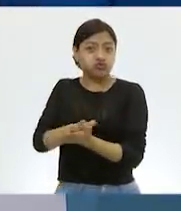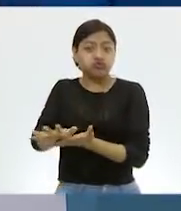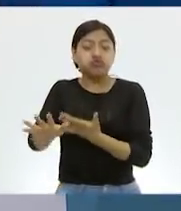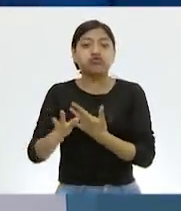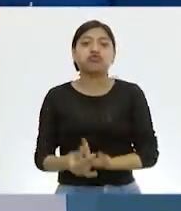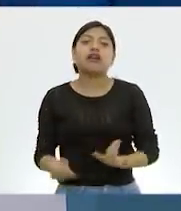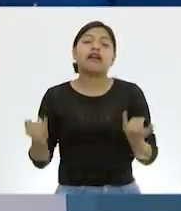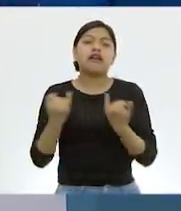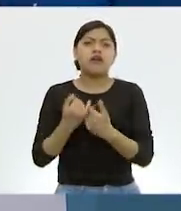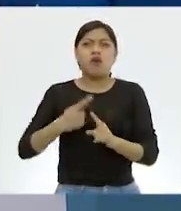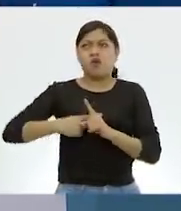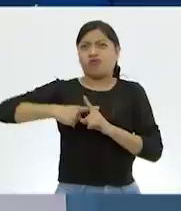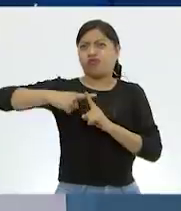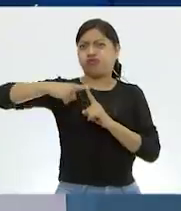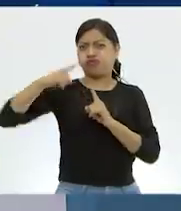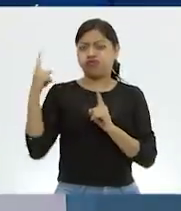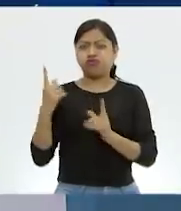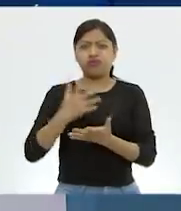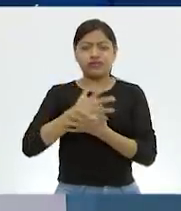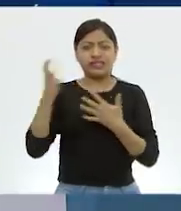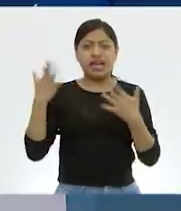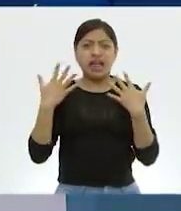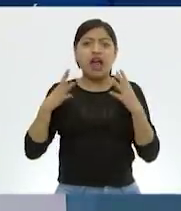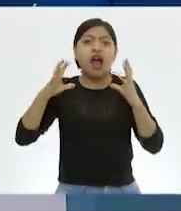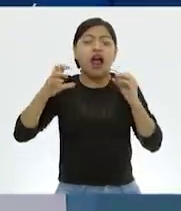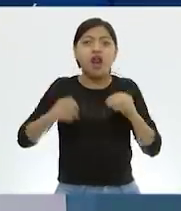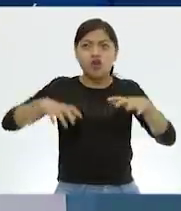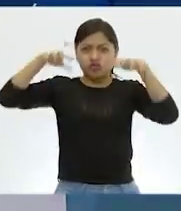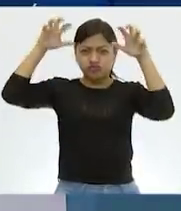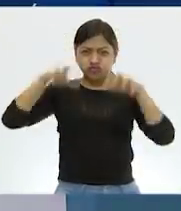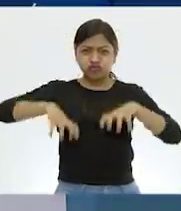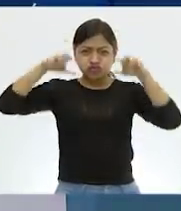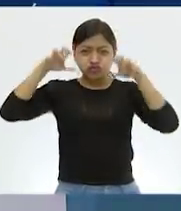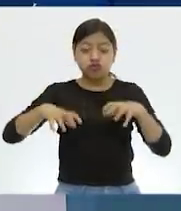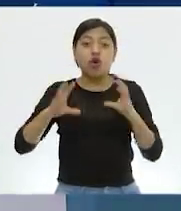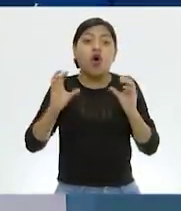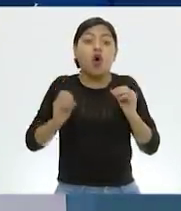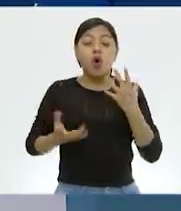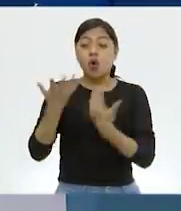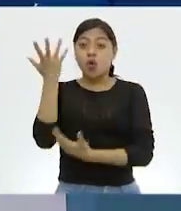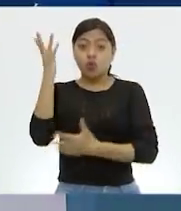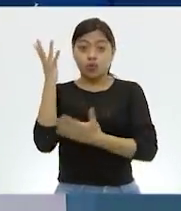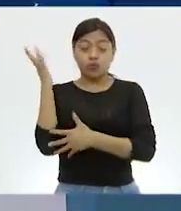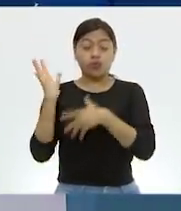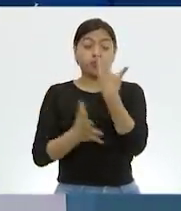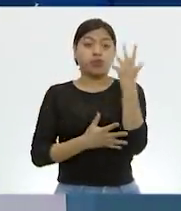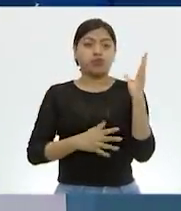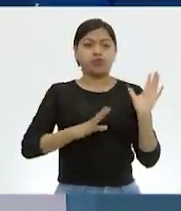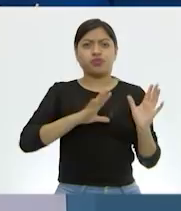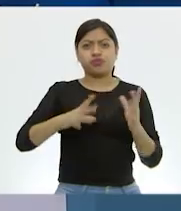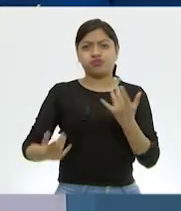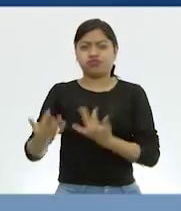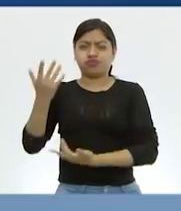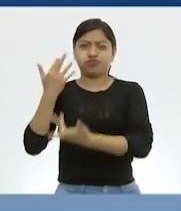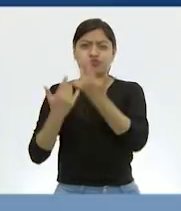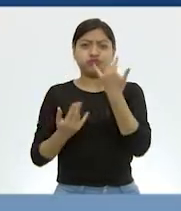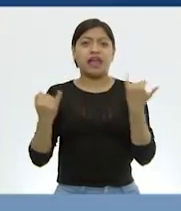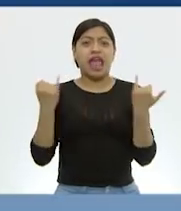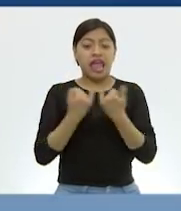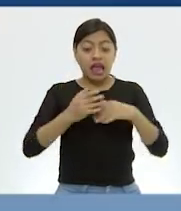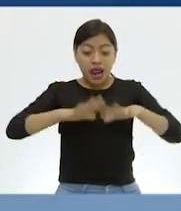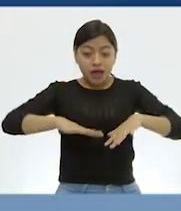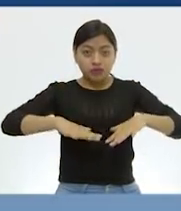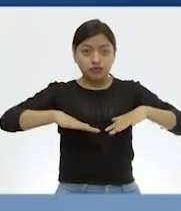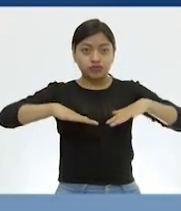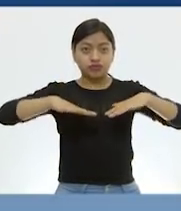intensidad y frecuencia de las tormentas, mayor probabilidad de incendios forestales y elevación del nivel del mar. ¿Y